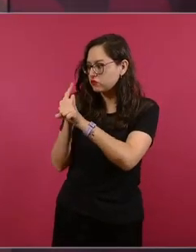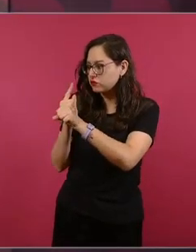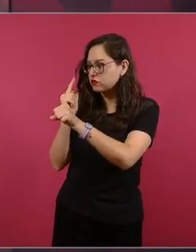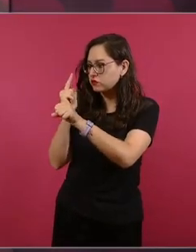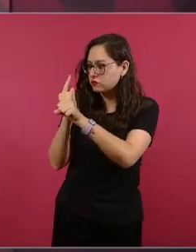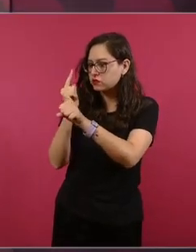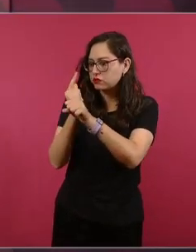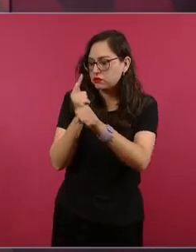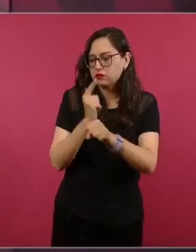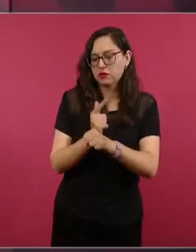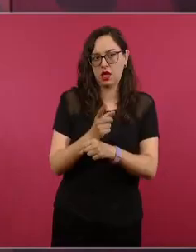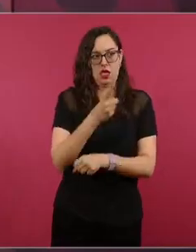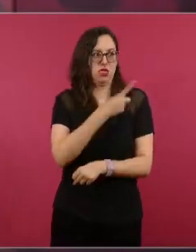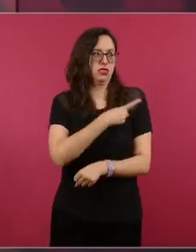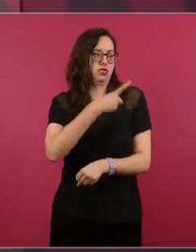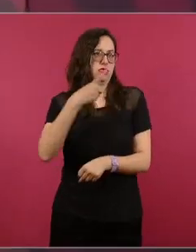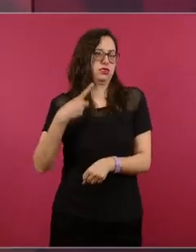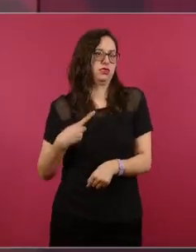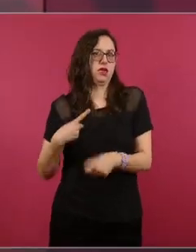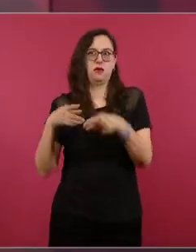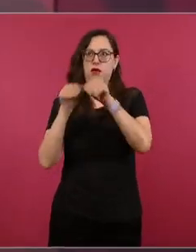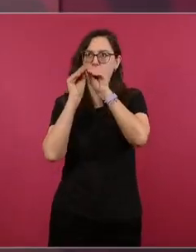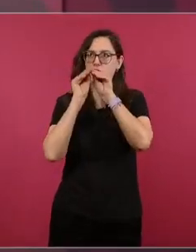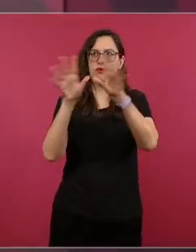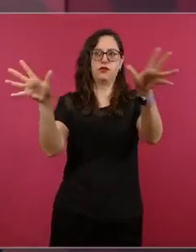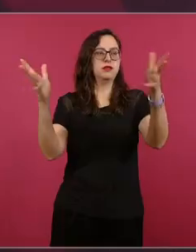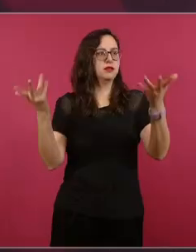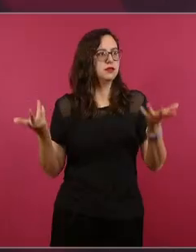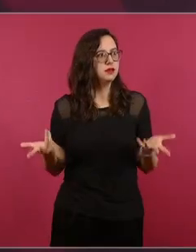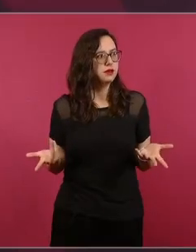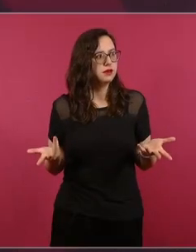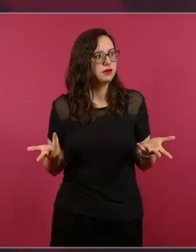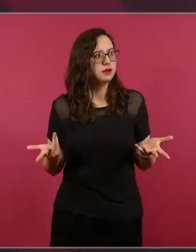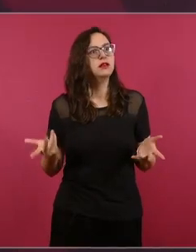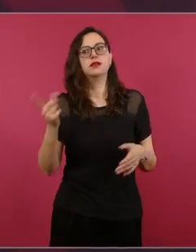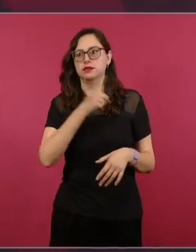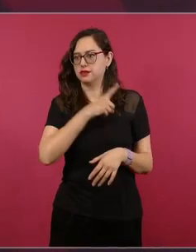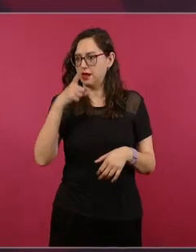de la democracia y de la libertad.